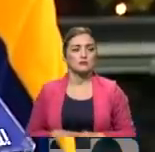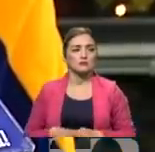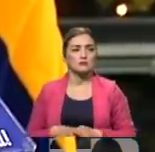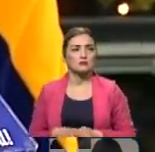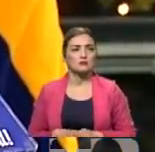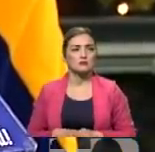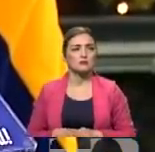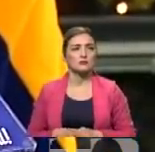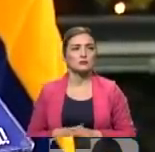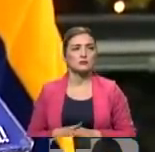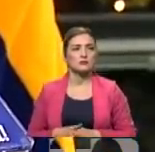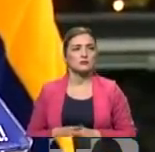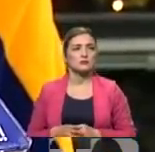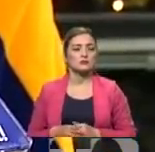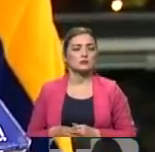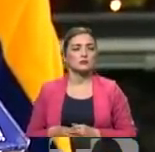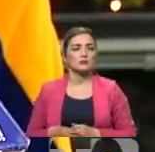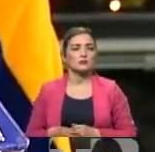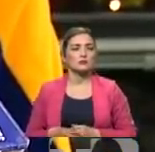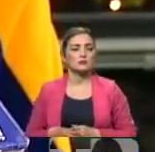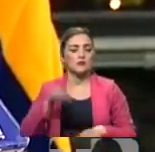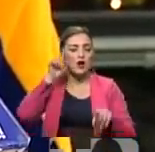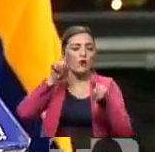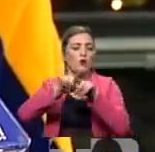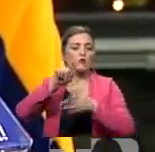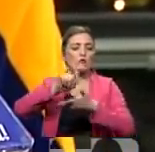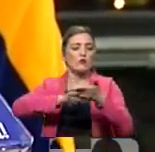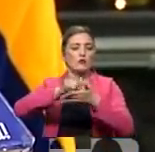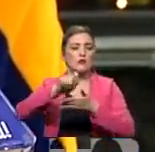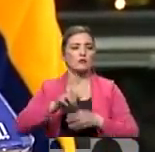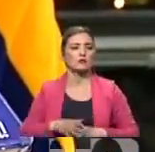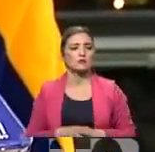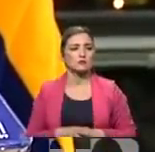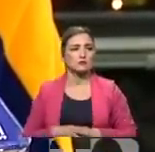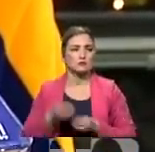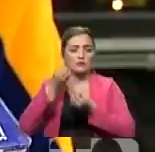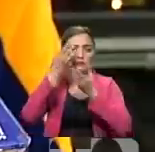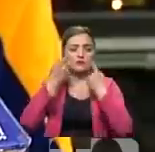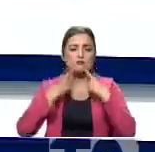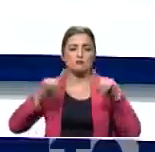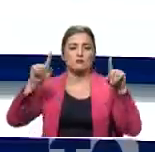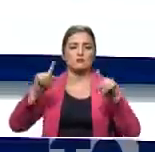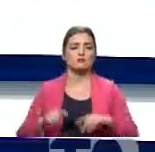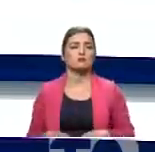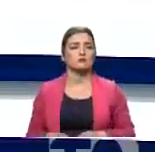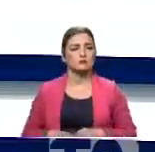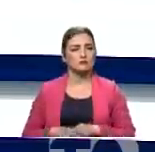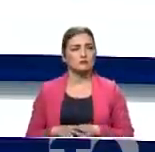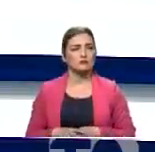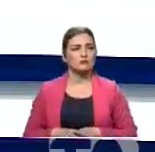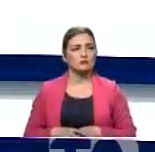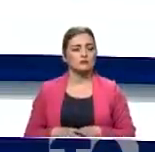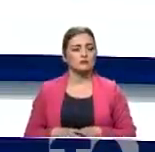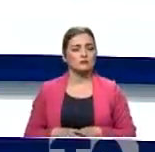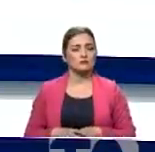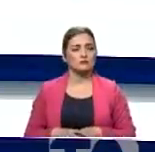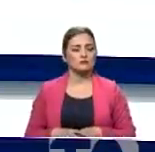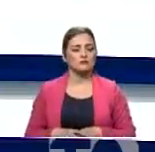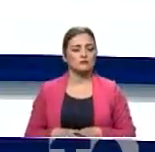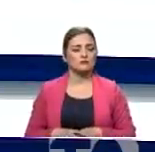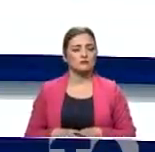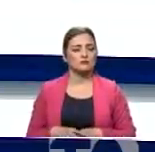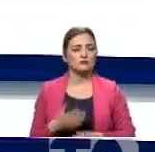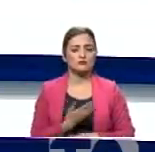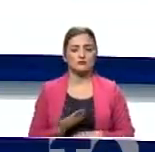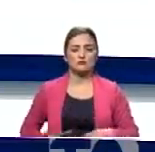Esto lo acabamos de firmar y se ha dado a conocer a la ciudadanía. Y en cadena nacional, el